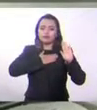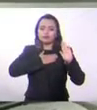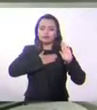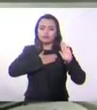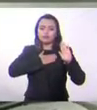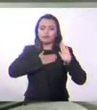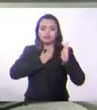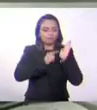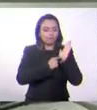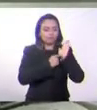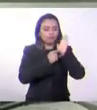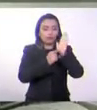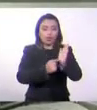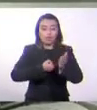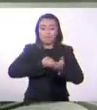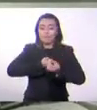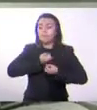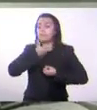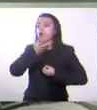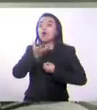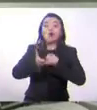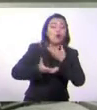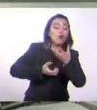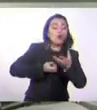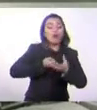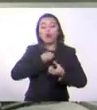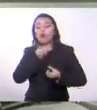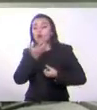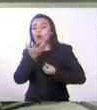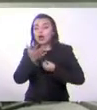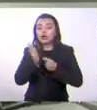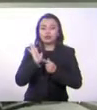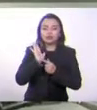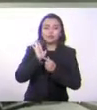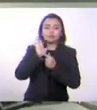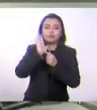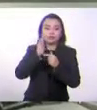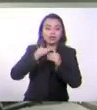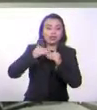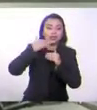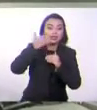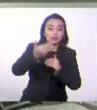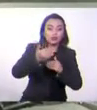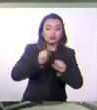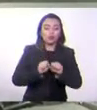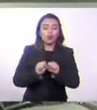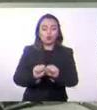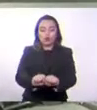muerte. Dalton perteneció al Círculo Literario Universitario